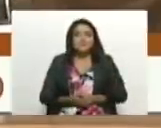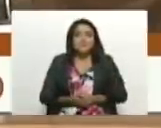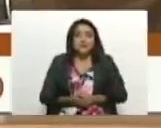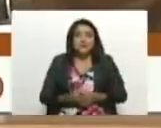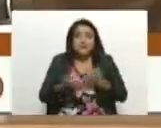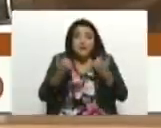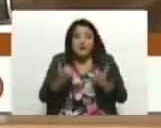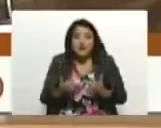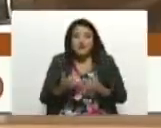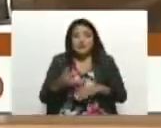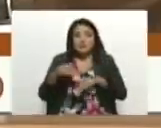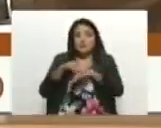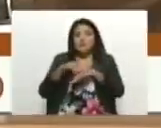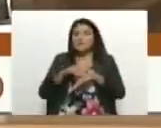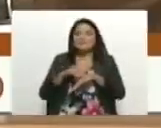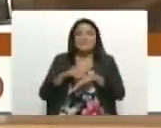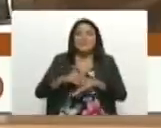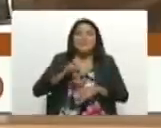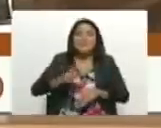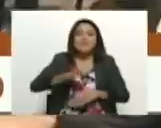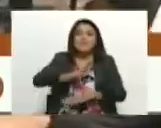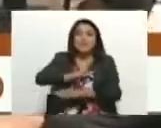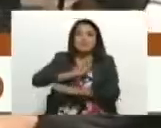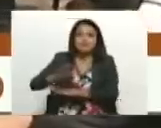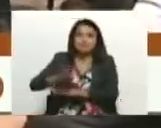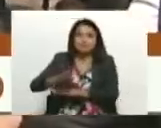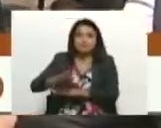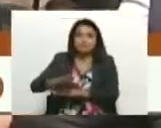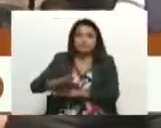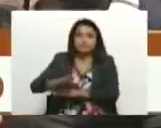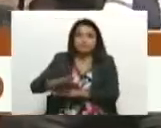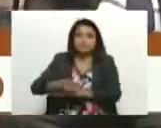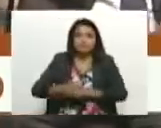perdón. Tiene que pagar también. Tiene que devolver lo que se robó.